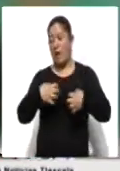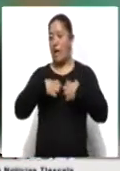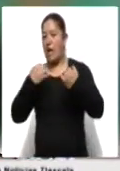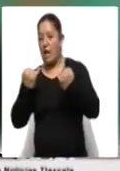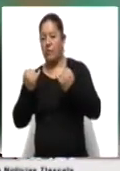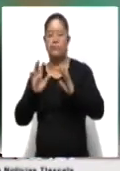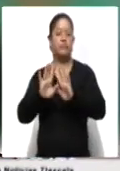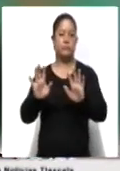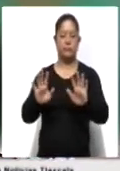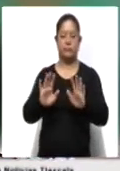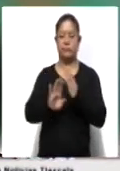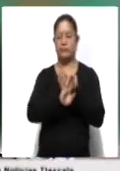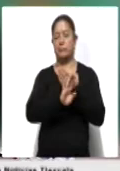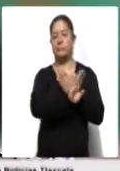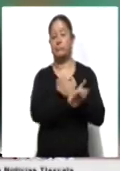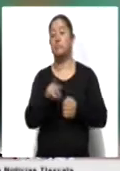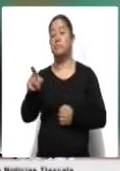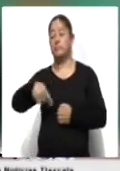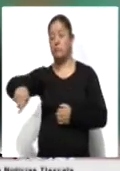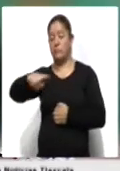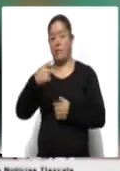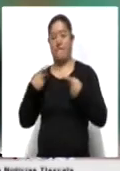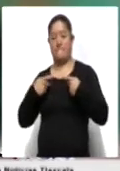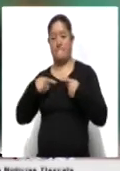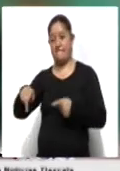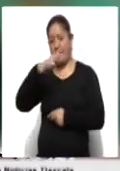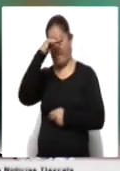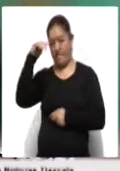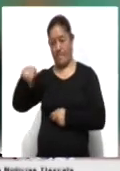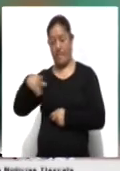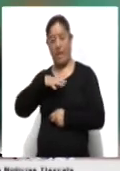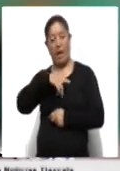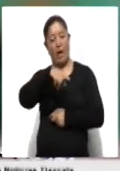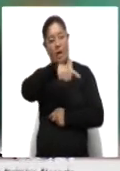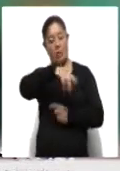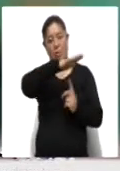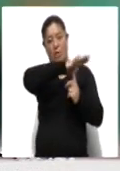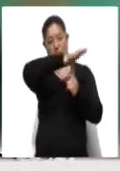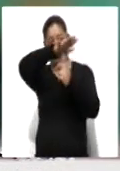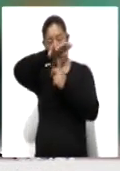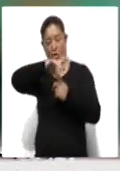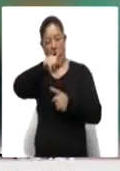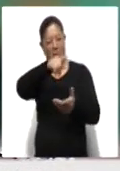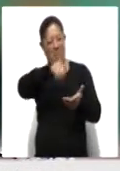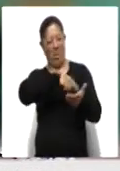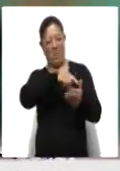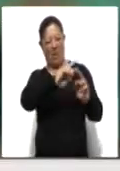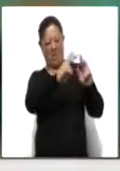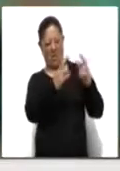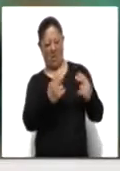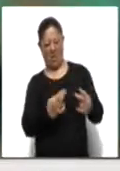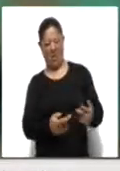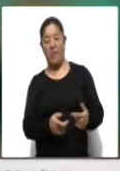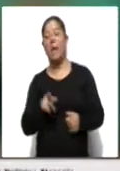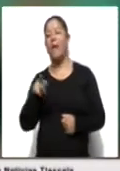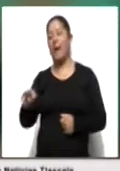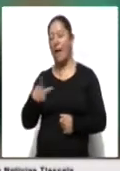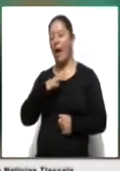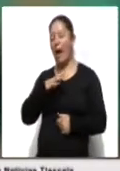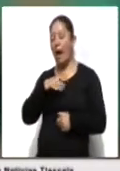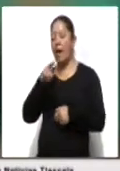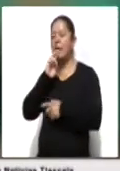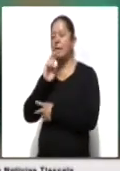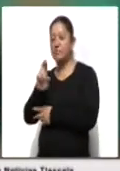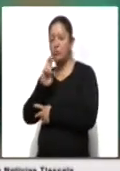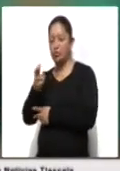Aguililla, Michoacán, destruyeron un helipuerto. Dijo que para eso su gobierno trabaja y se empeña en los programas del bienestar para resolver las